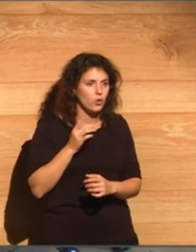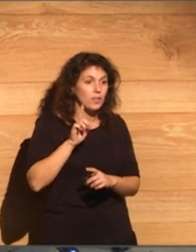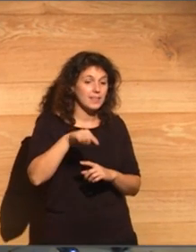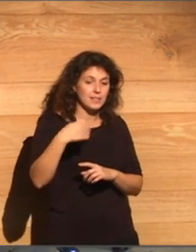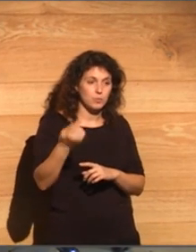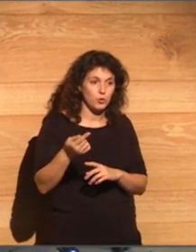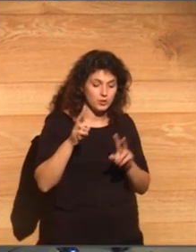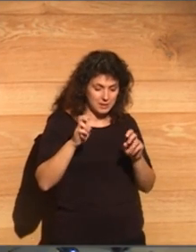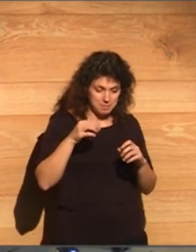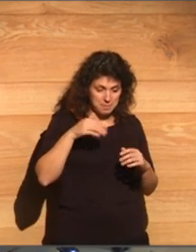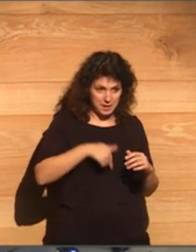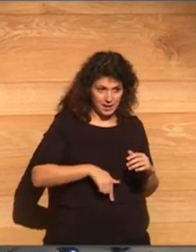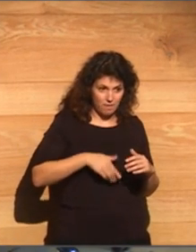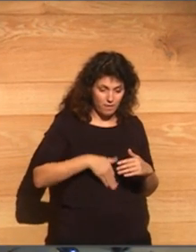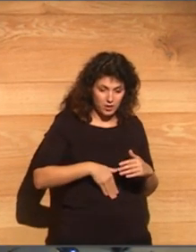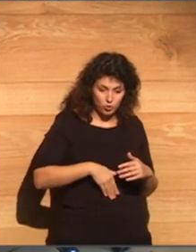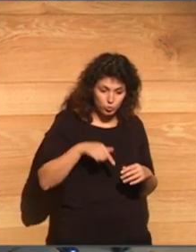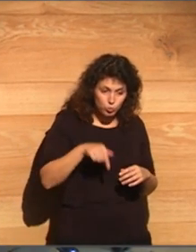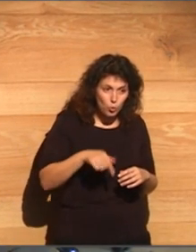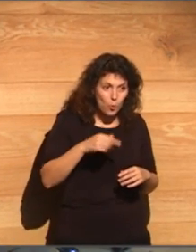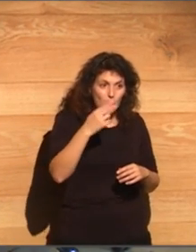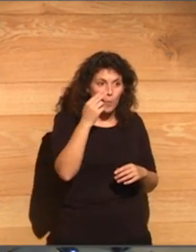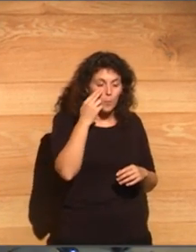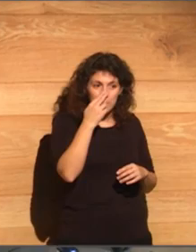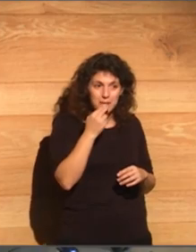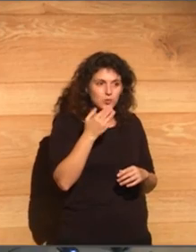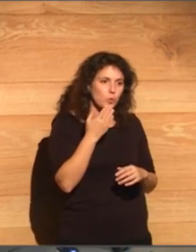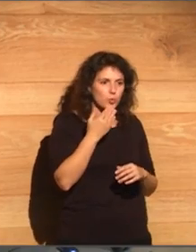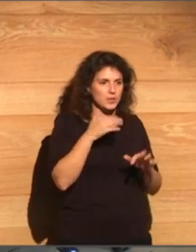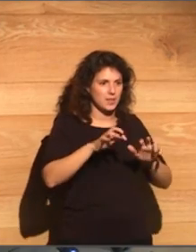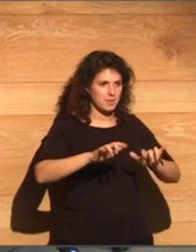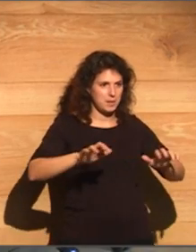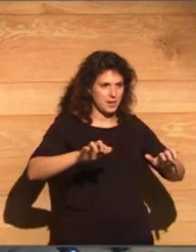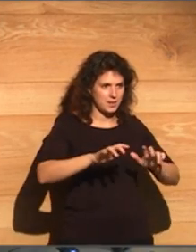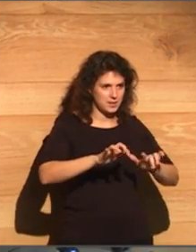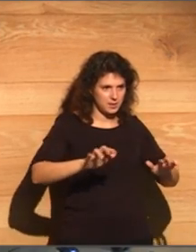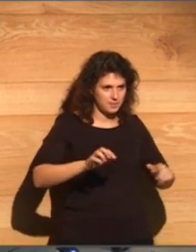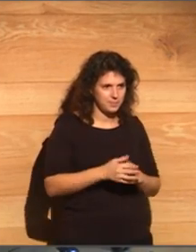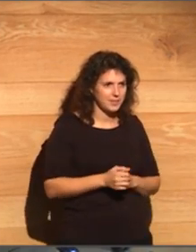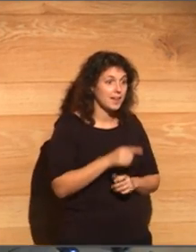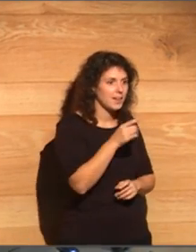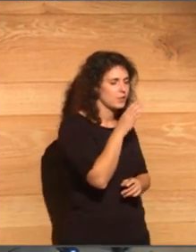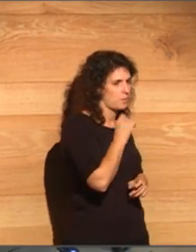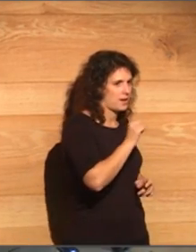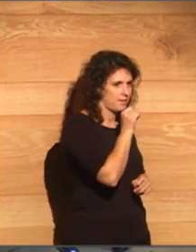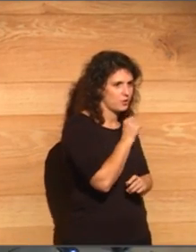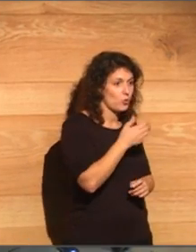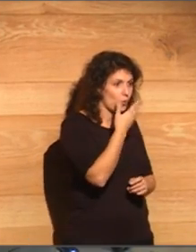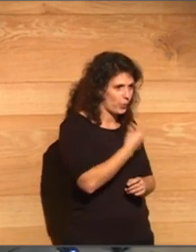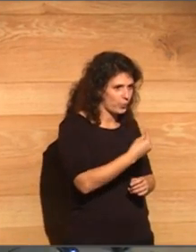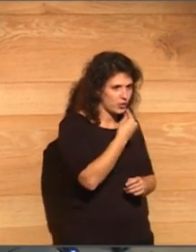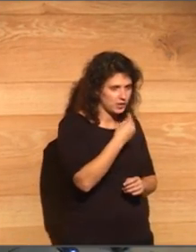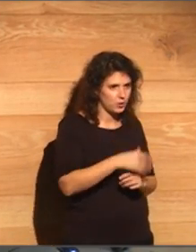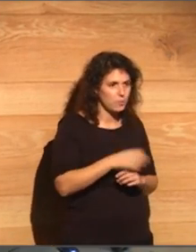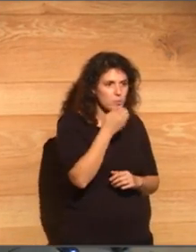llega a la parte inferior, le dice, ¿tiene usted pies de pianista? Es maravilloso. Es maravilloso. Qué bonito. Bueno,